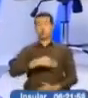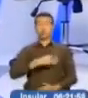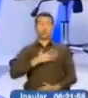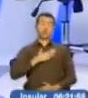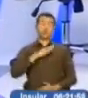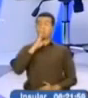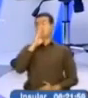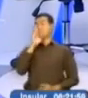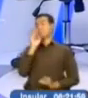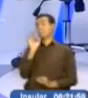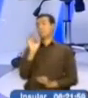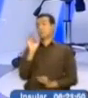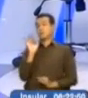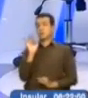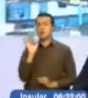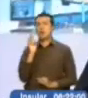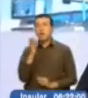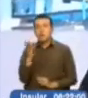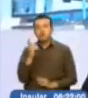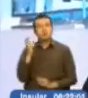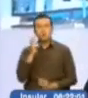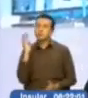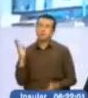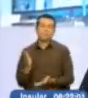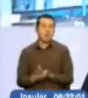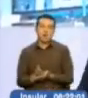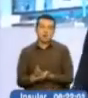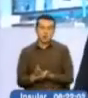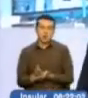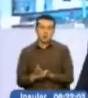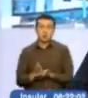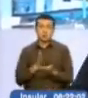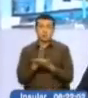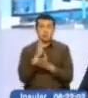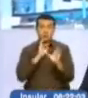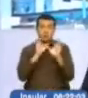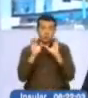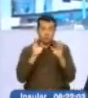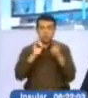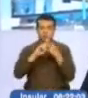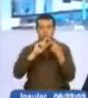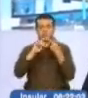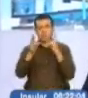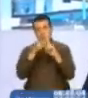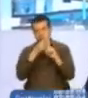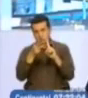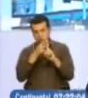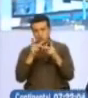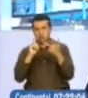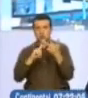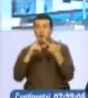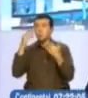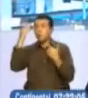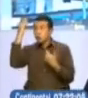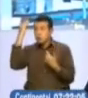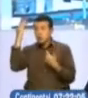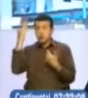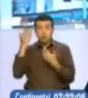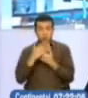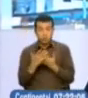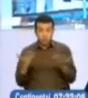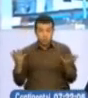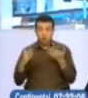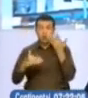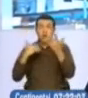es que hay que combatir esa lógica moralizante. El espacio de los medios de comunicación, el espacio de las redes sociales y el propio espacio político